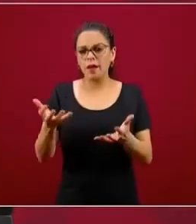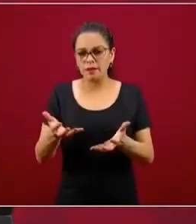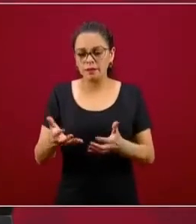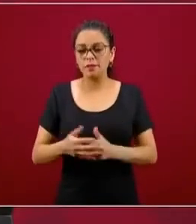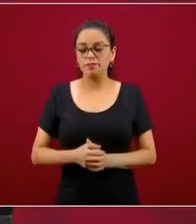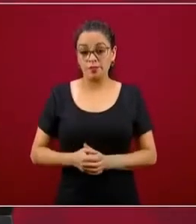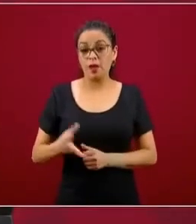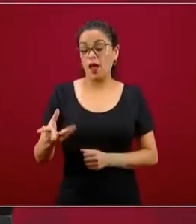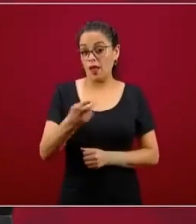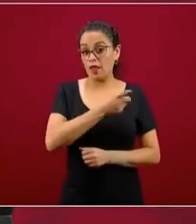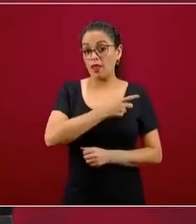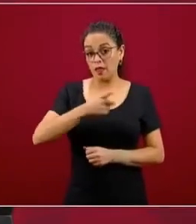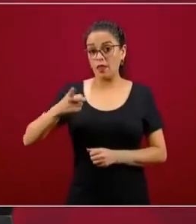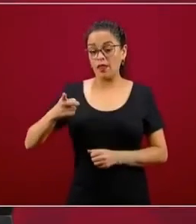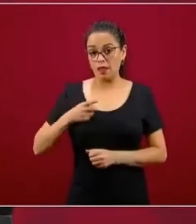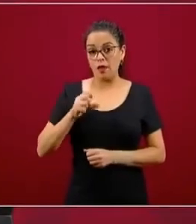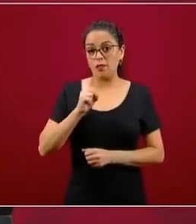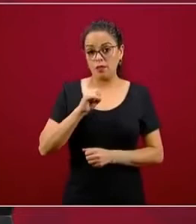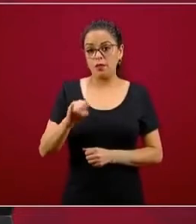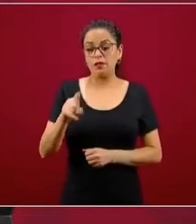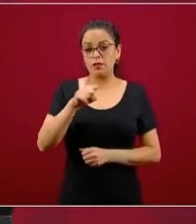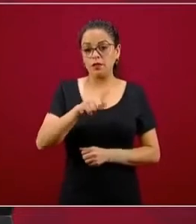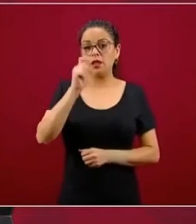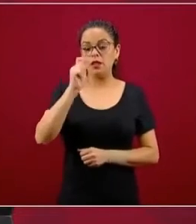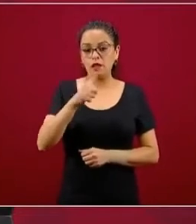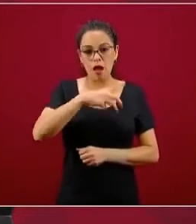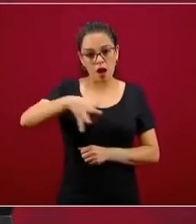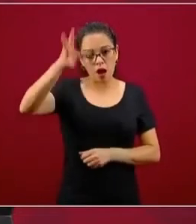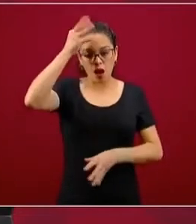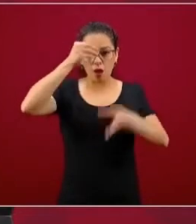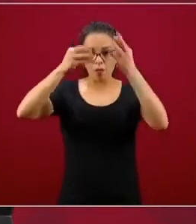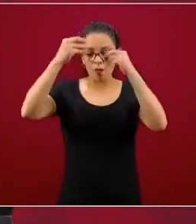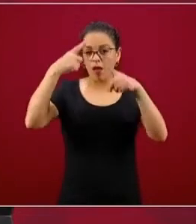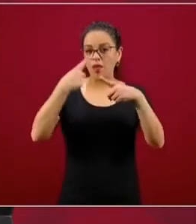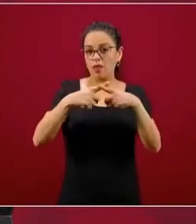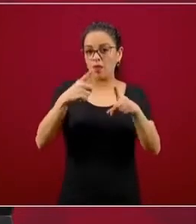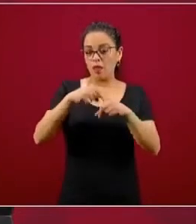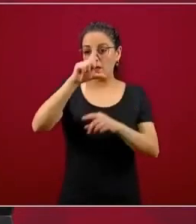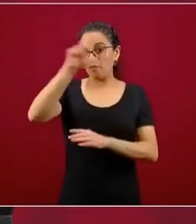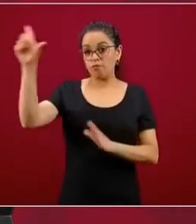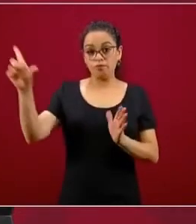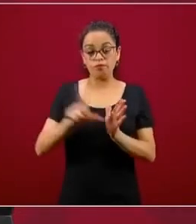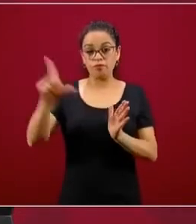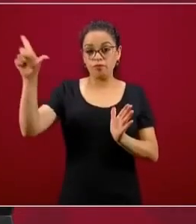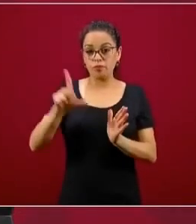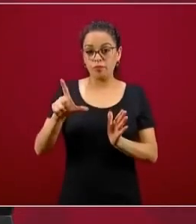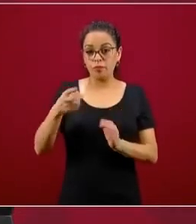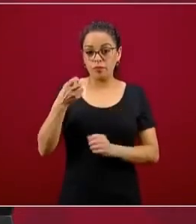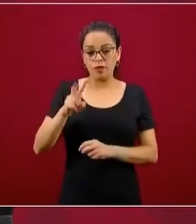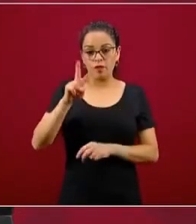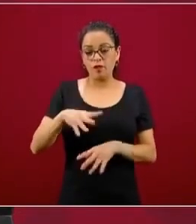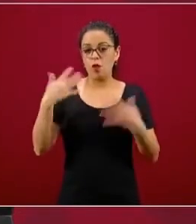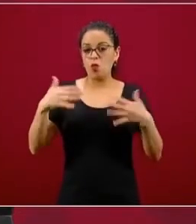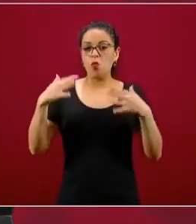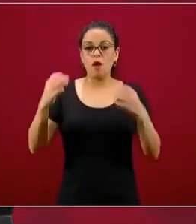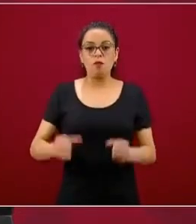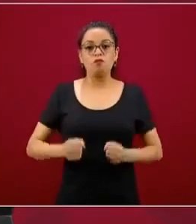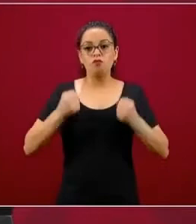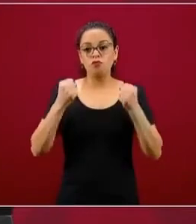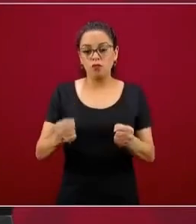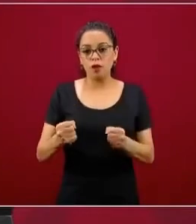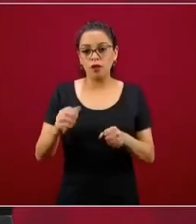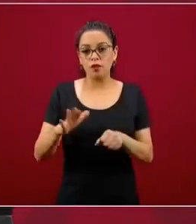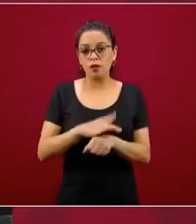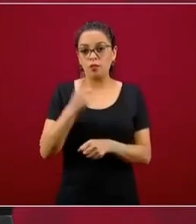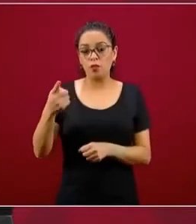o debemos incorporar justamente las lecciones aprendidas de una experiencia intensa en términos de las